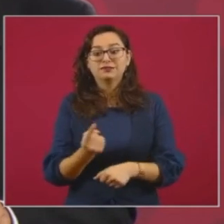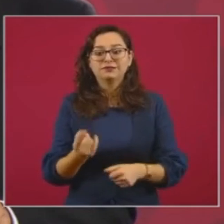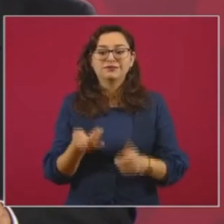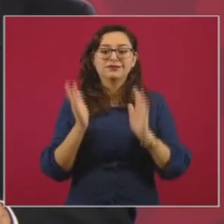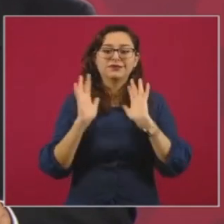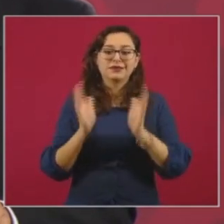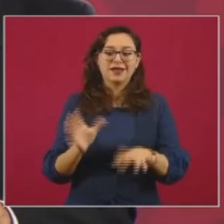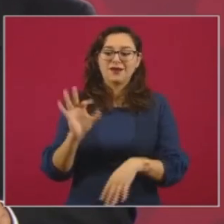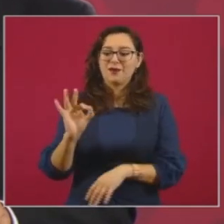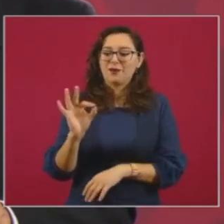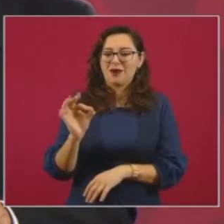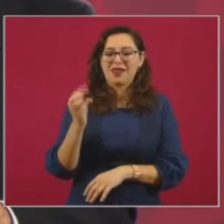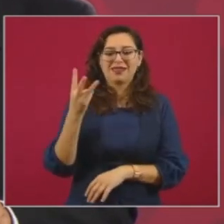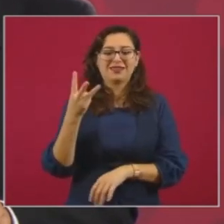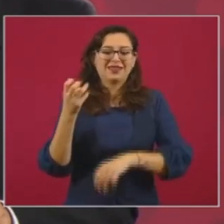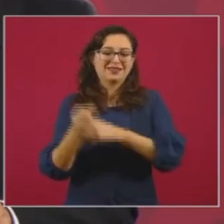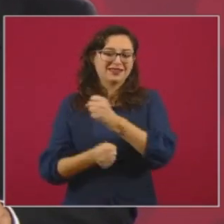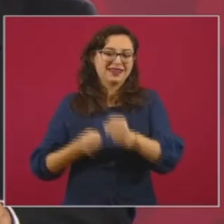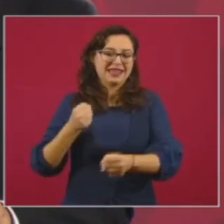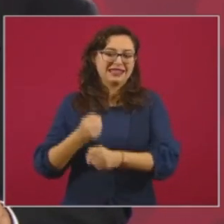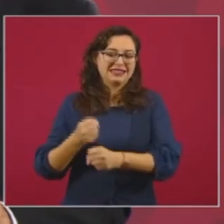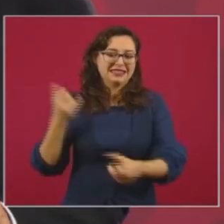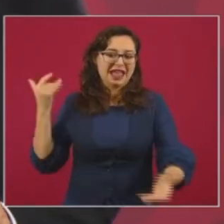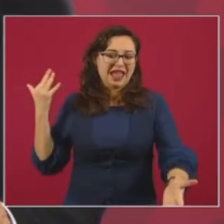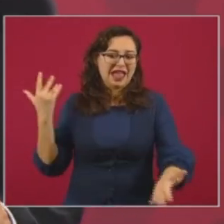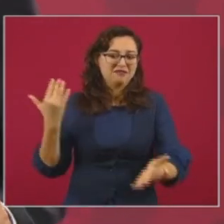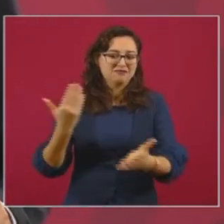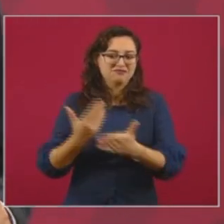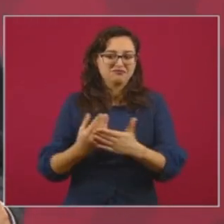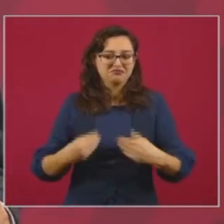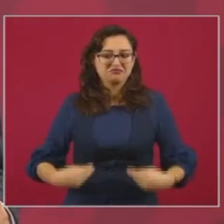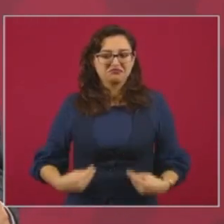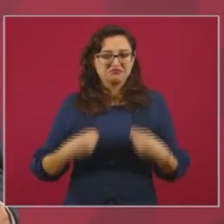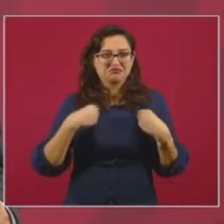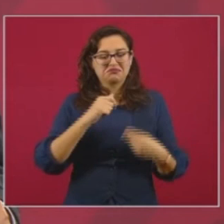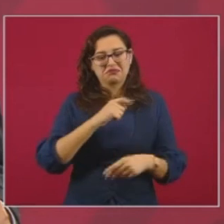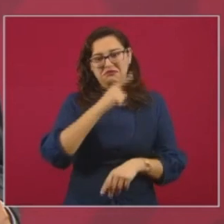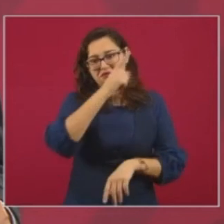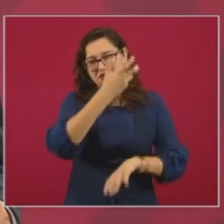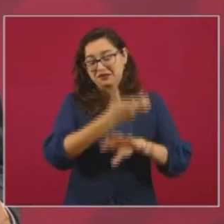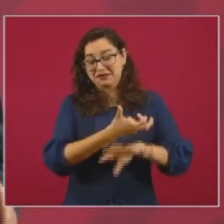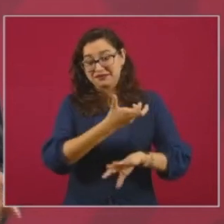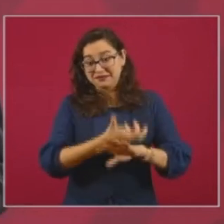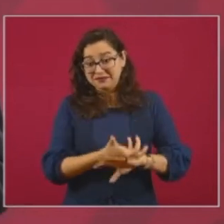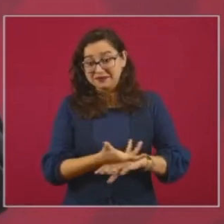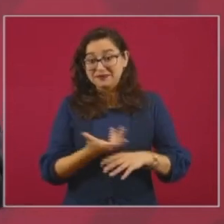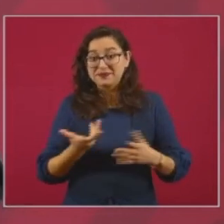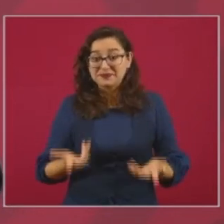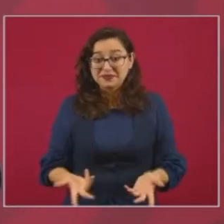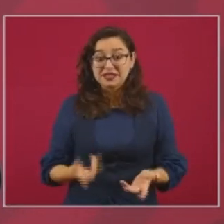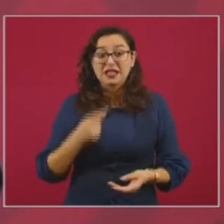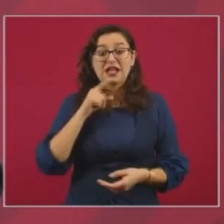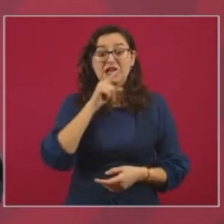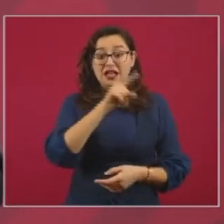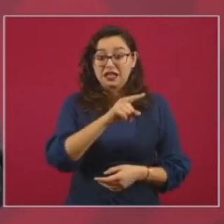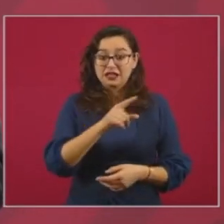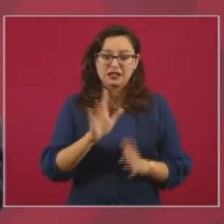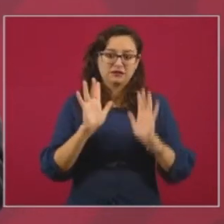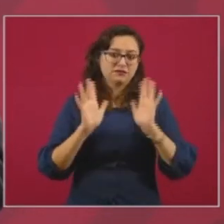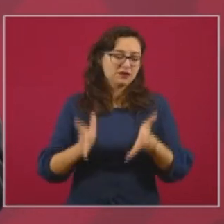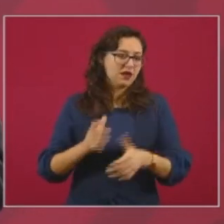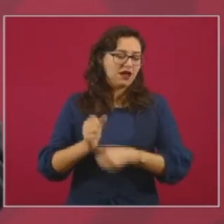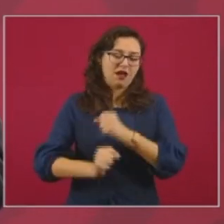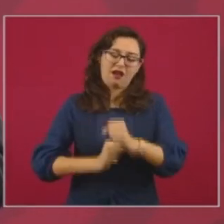en el servicio exterior, es una embajadora de